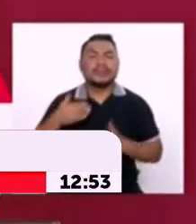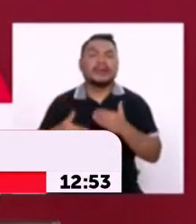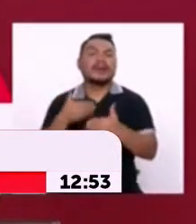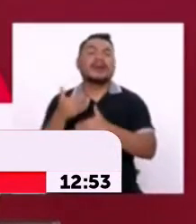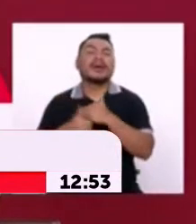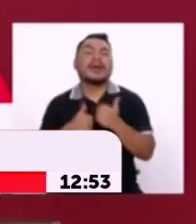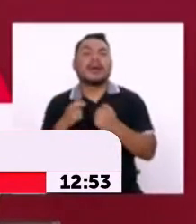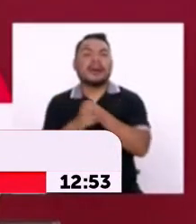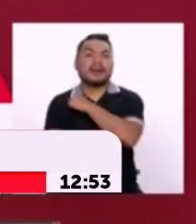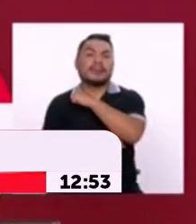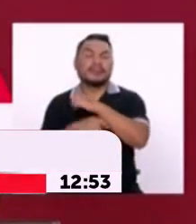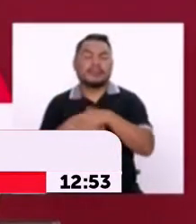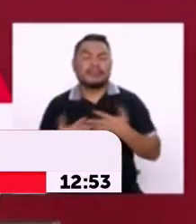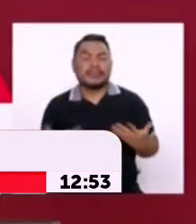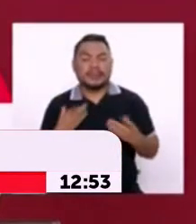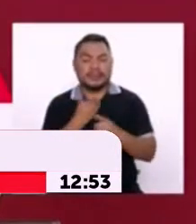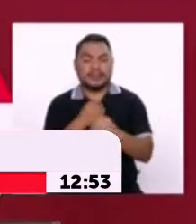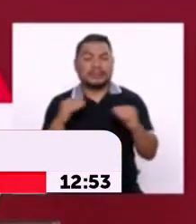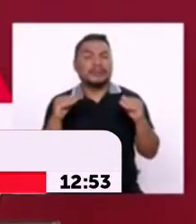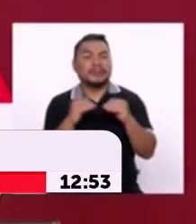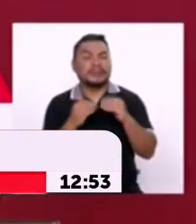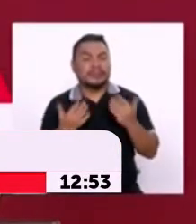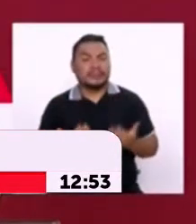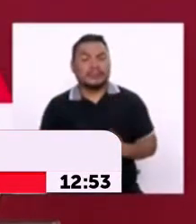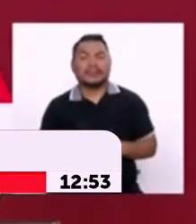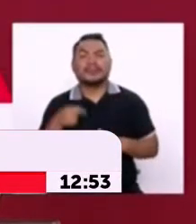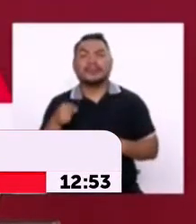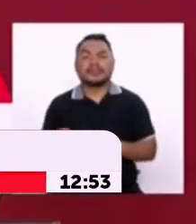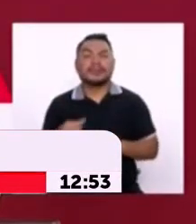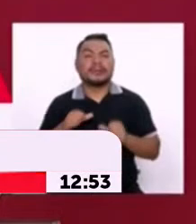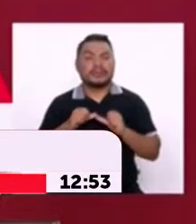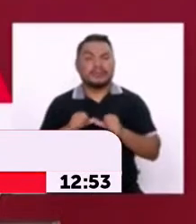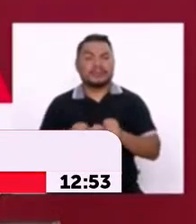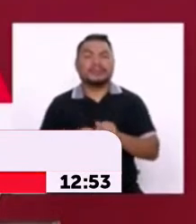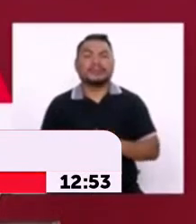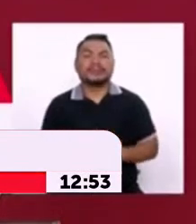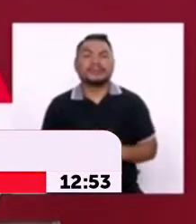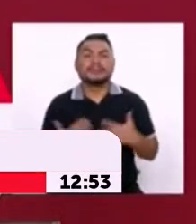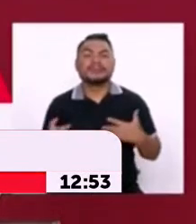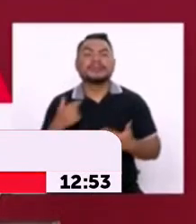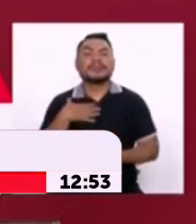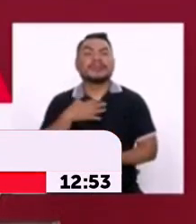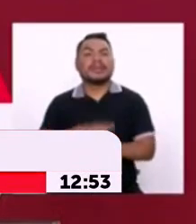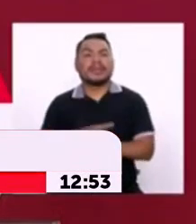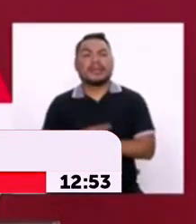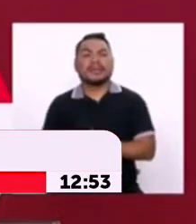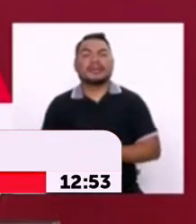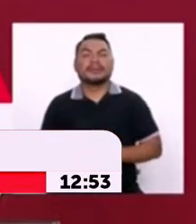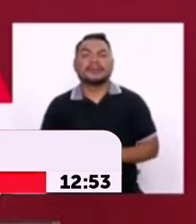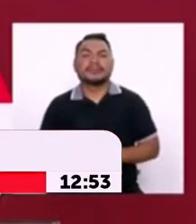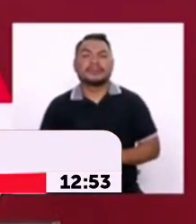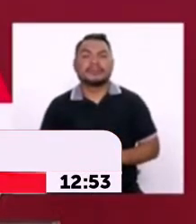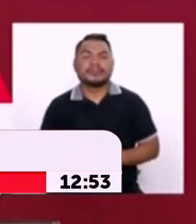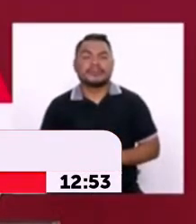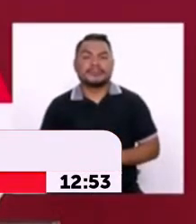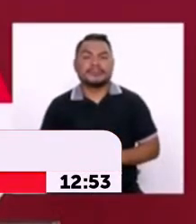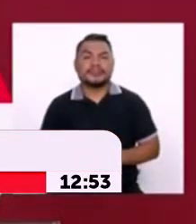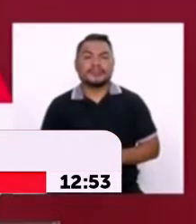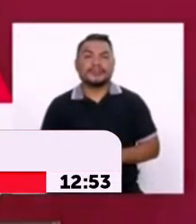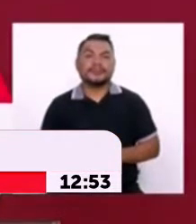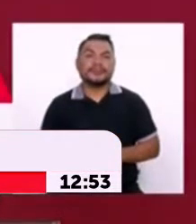Necesitamos avanzar como país en democracia, en estabilidad, en tranquilidad.